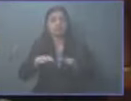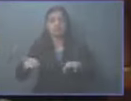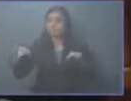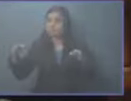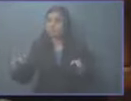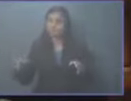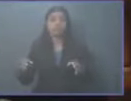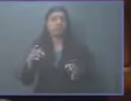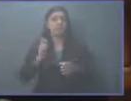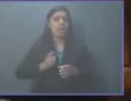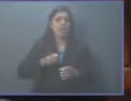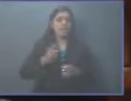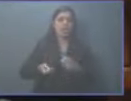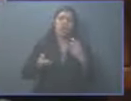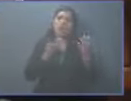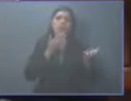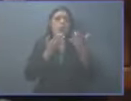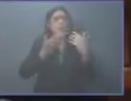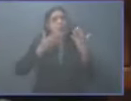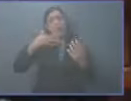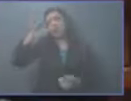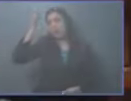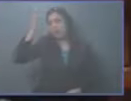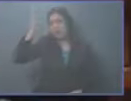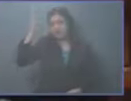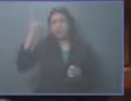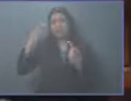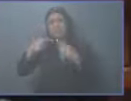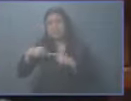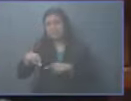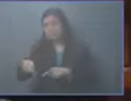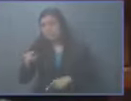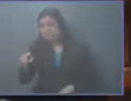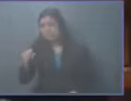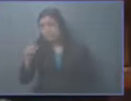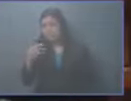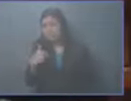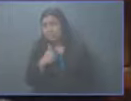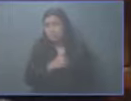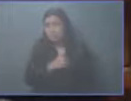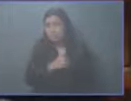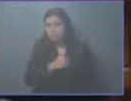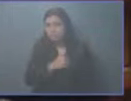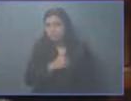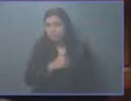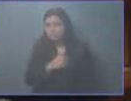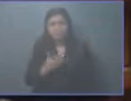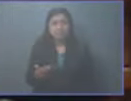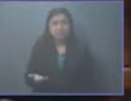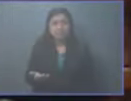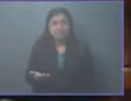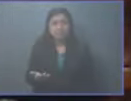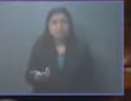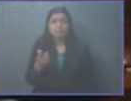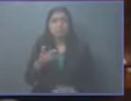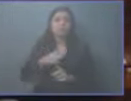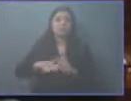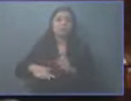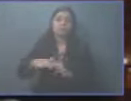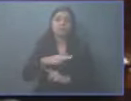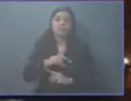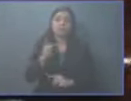una defensa y permitió ejercer cargos propios de viceministro, es una situación que